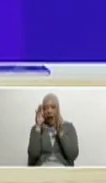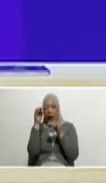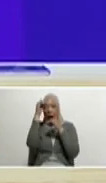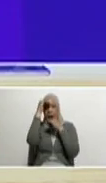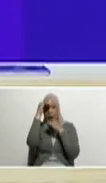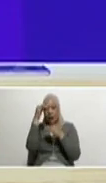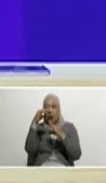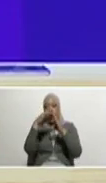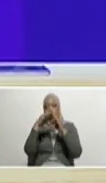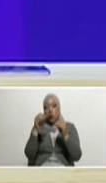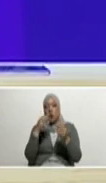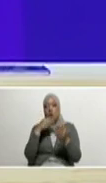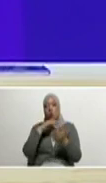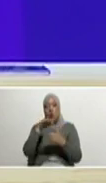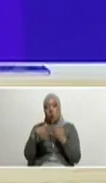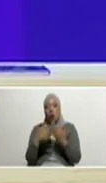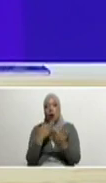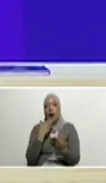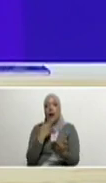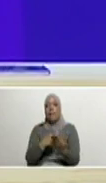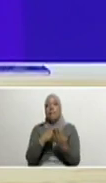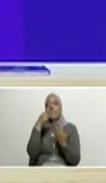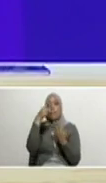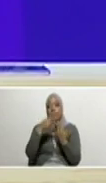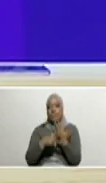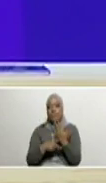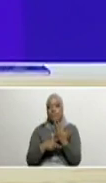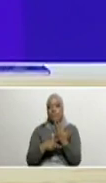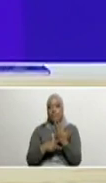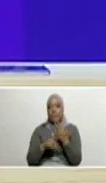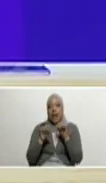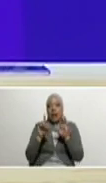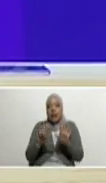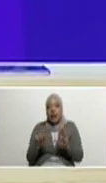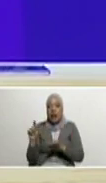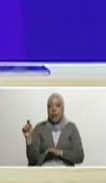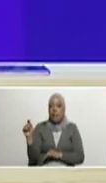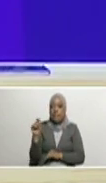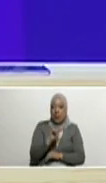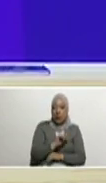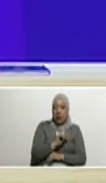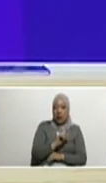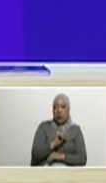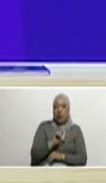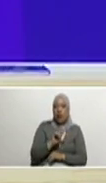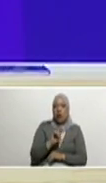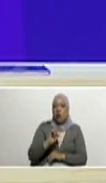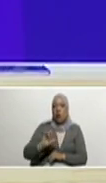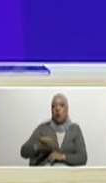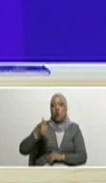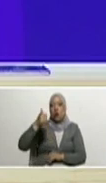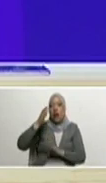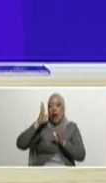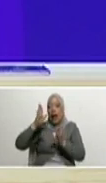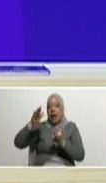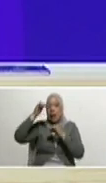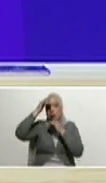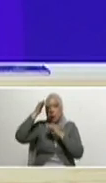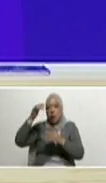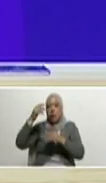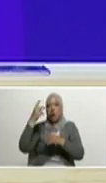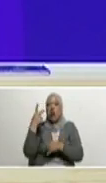con todos estos programas en el arranque de estos 6 meses, en el primer vértice de atención